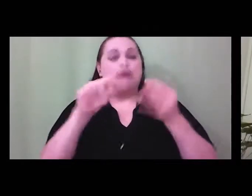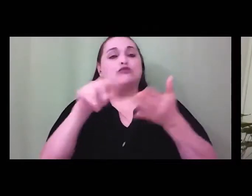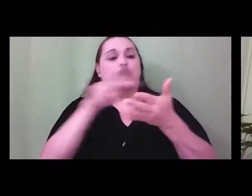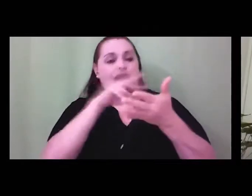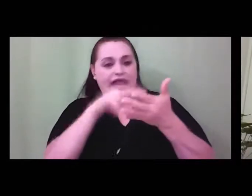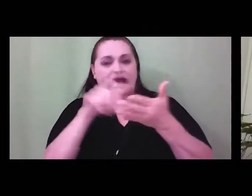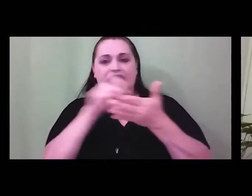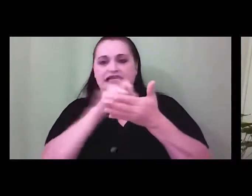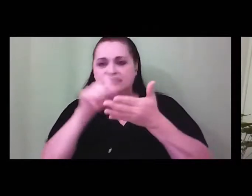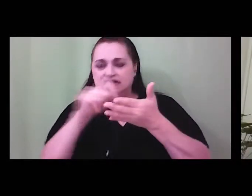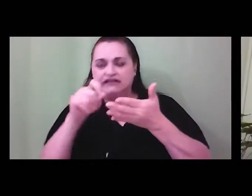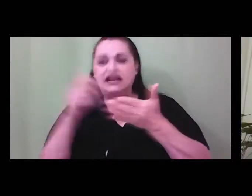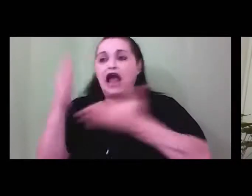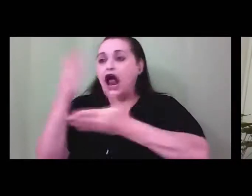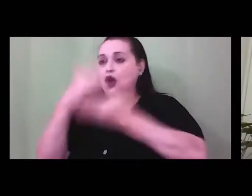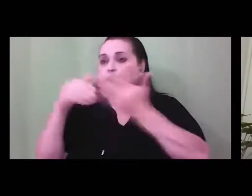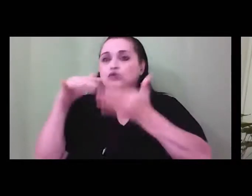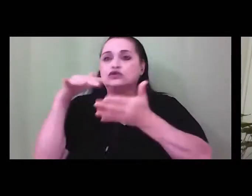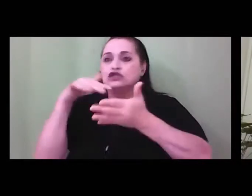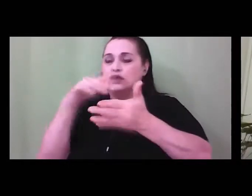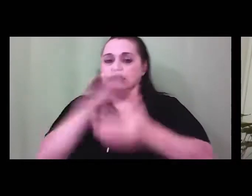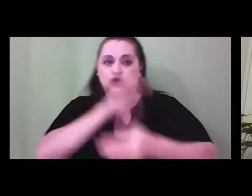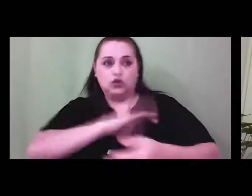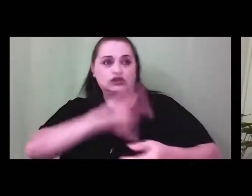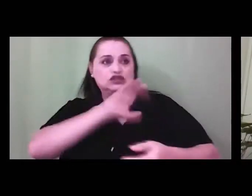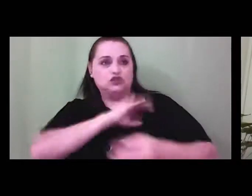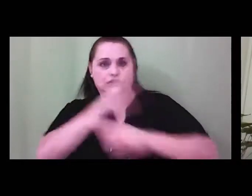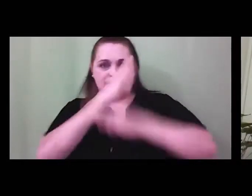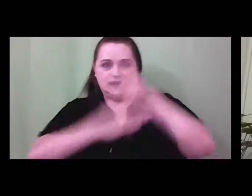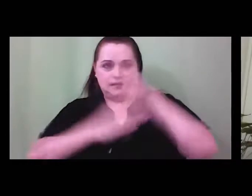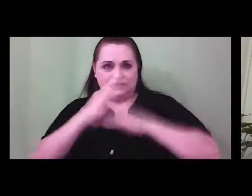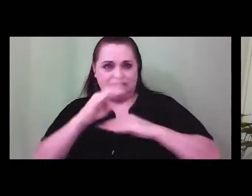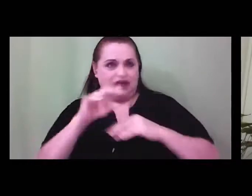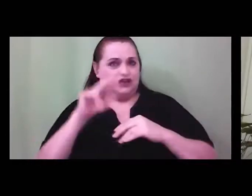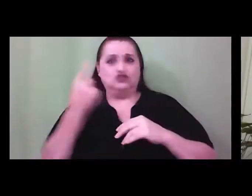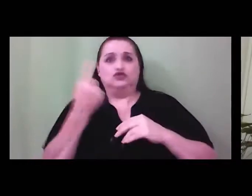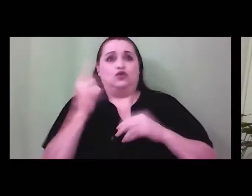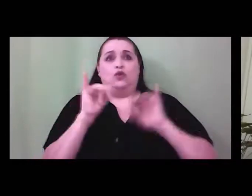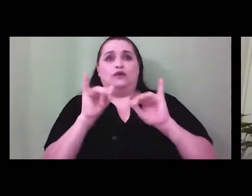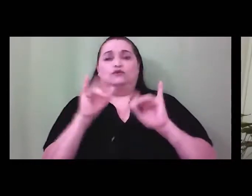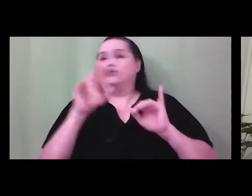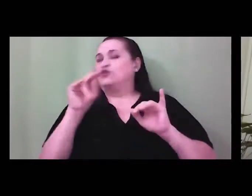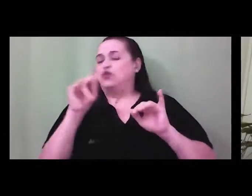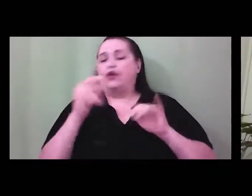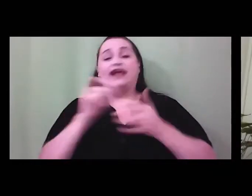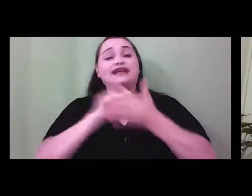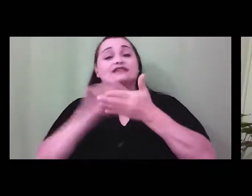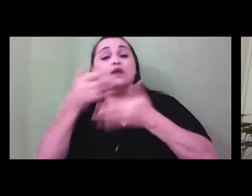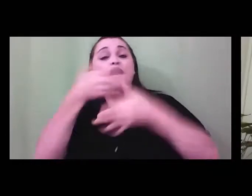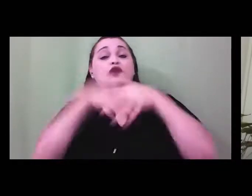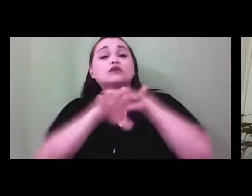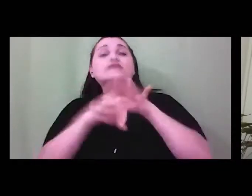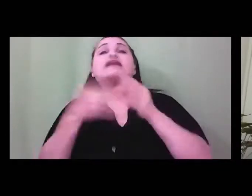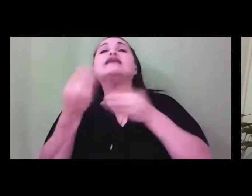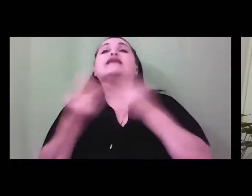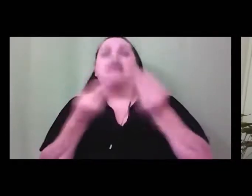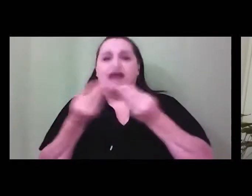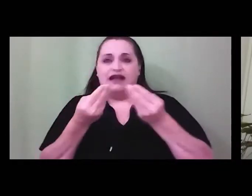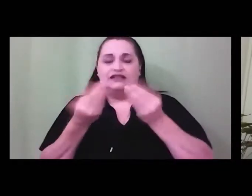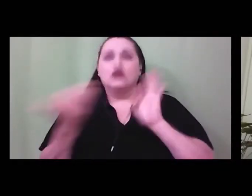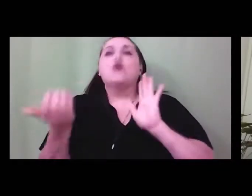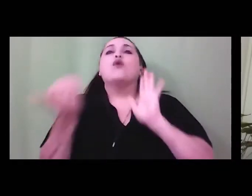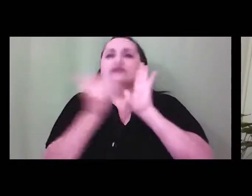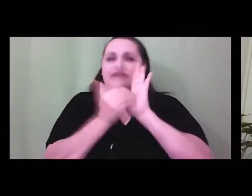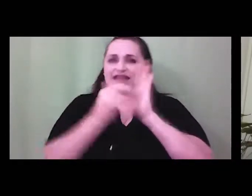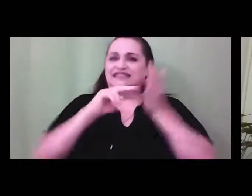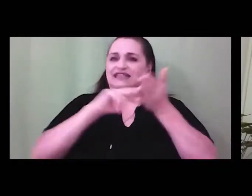también algunos estudiantes en condición de discapacidad. No. Una escuela inclusiva lo que hace es, y volvemos a la